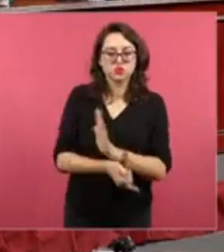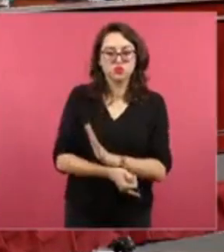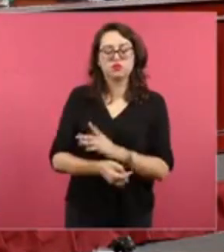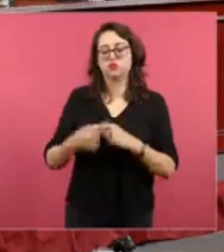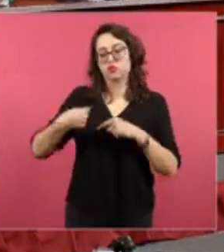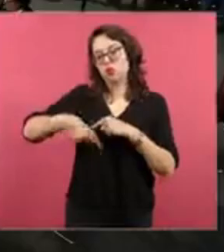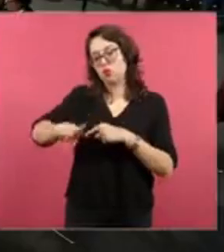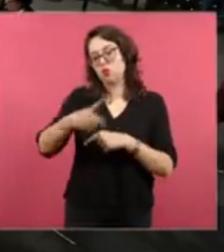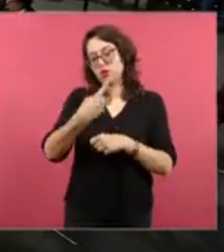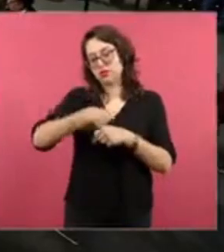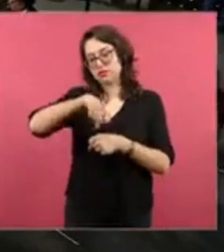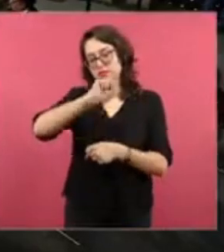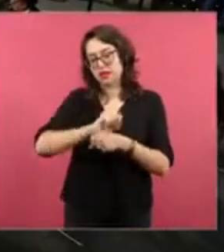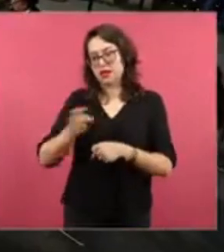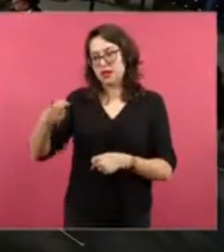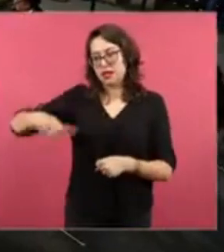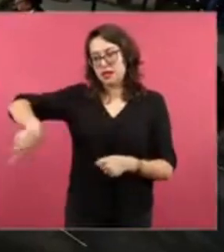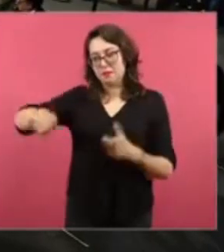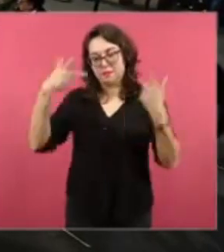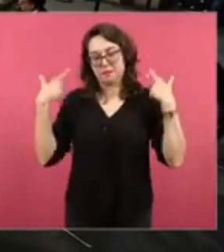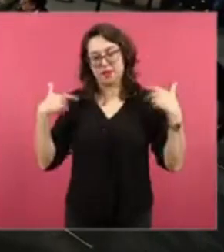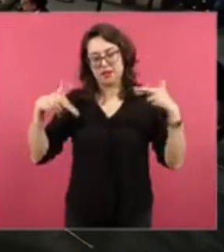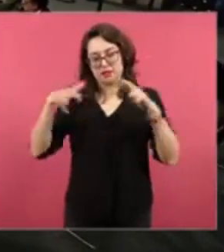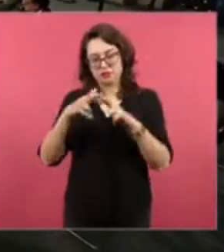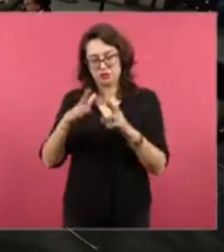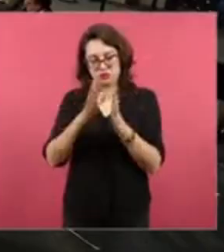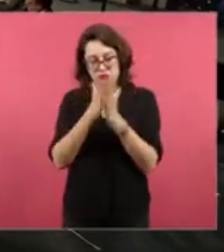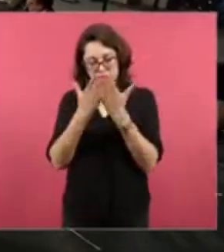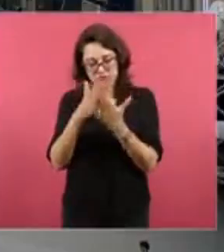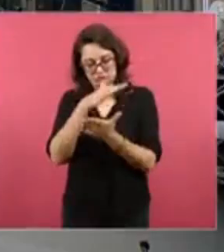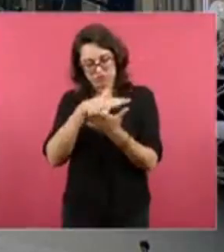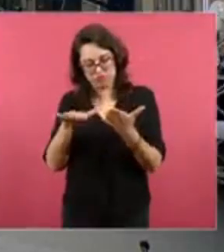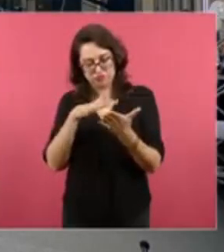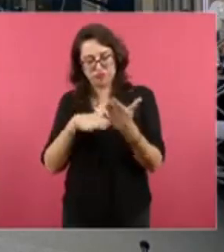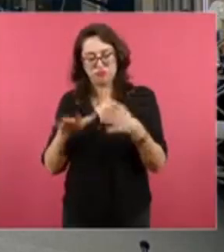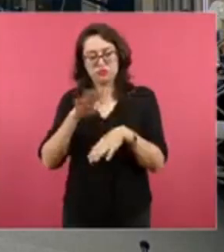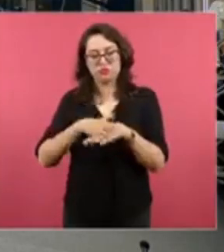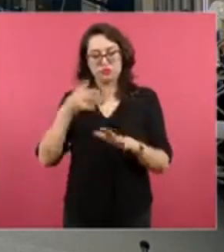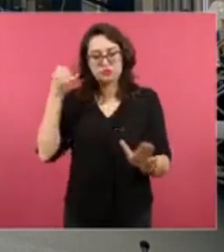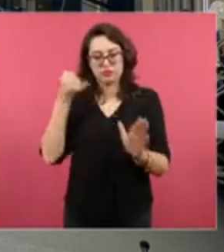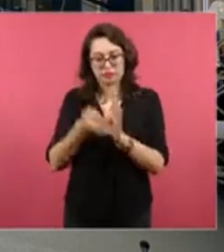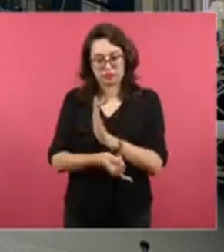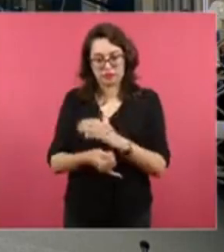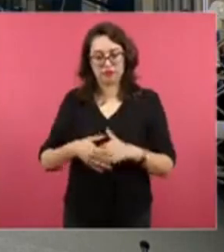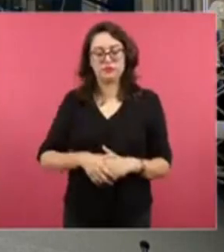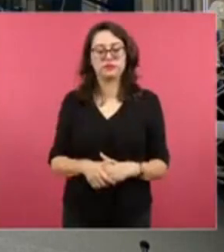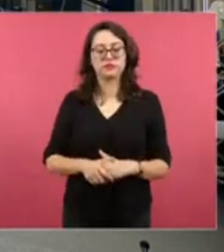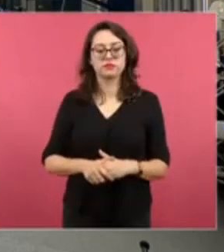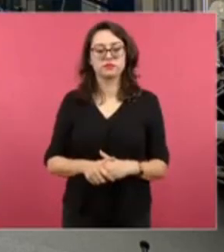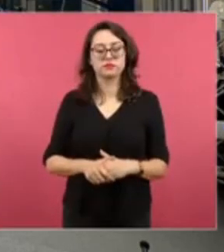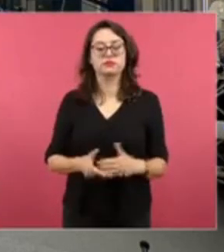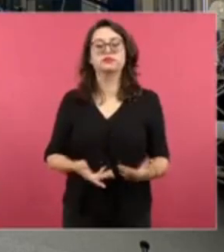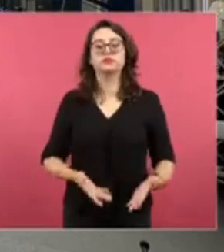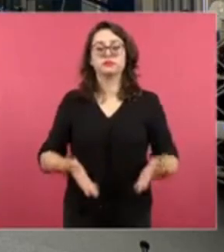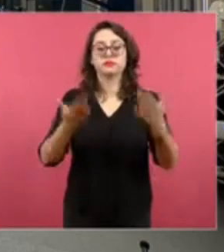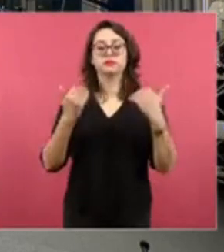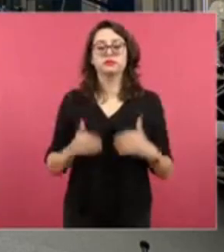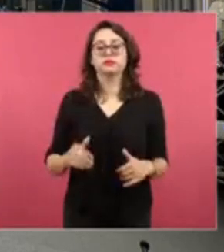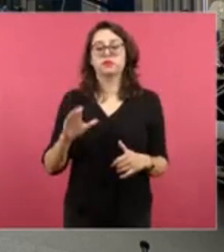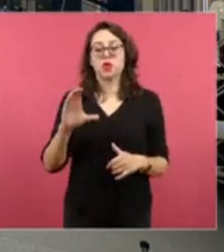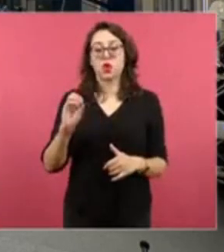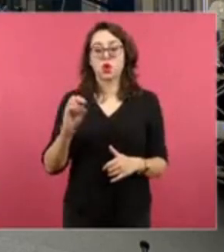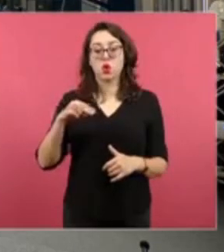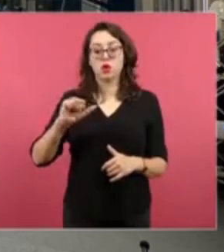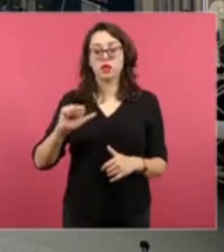de formación continua. Les comento, en el caso de los libros, si ponemos la página de Conalitec,